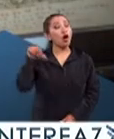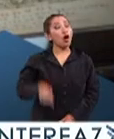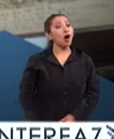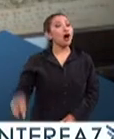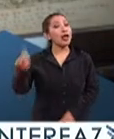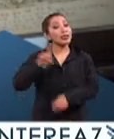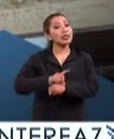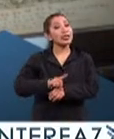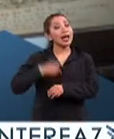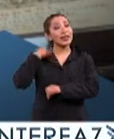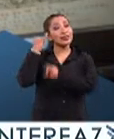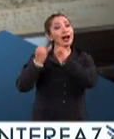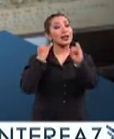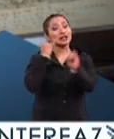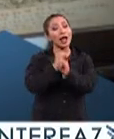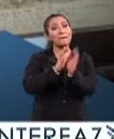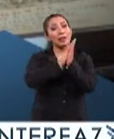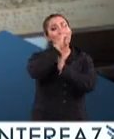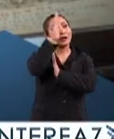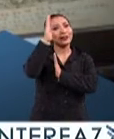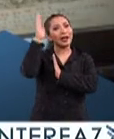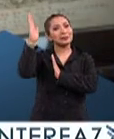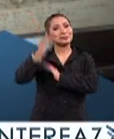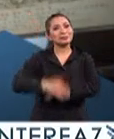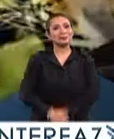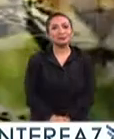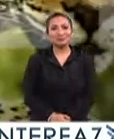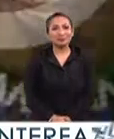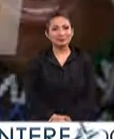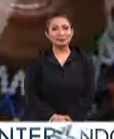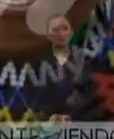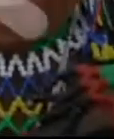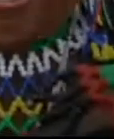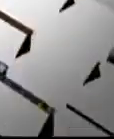Hoy se celebra el Día Internacional de las Bibliotecas.